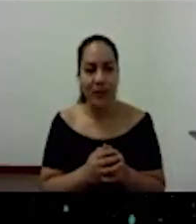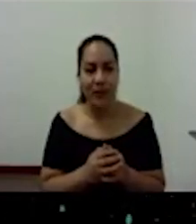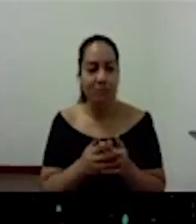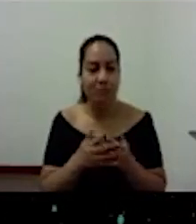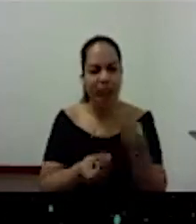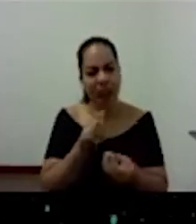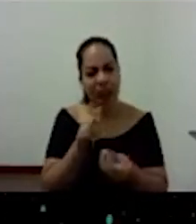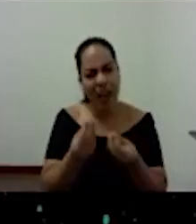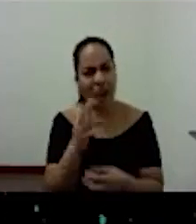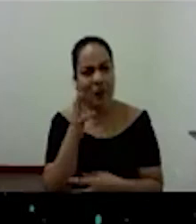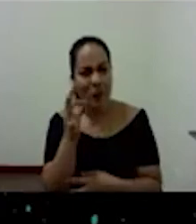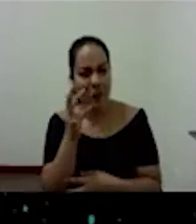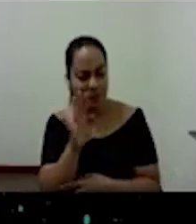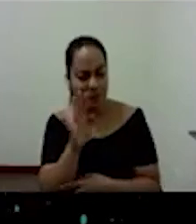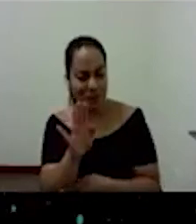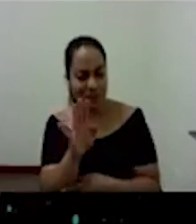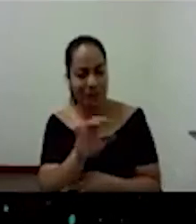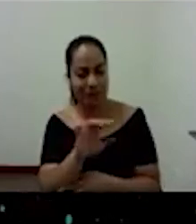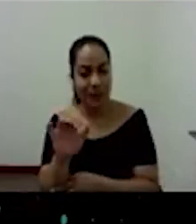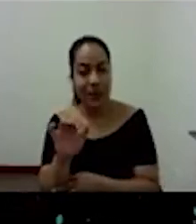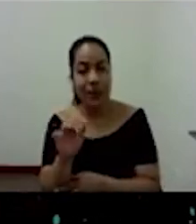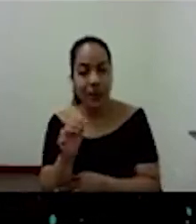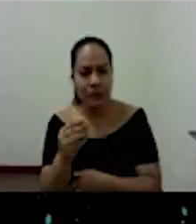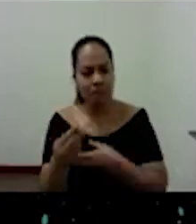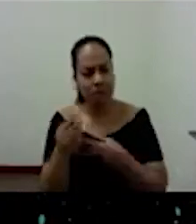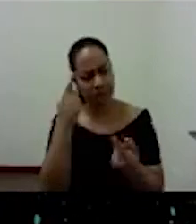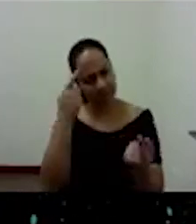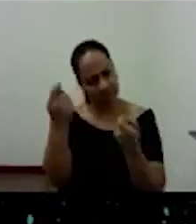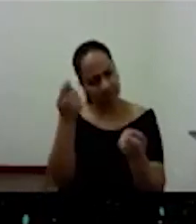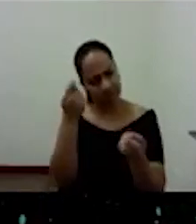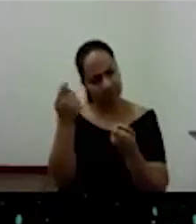conjura una estética